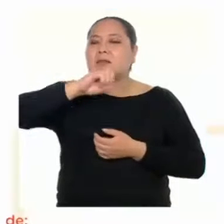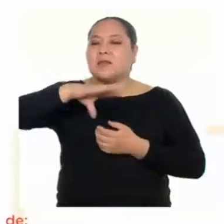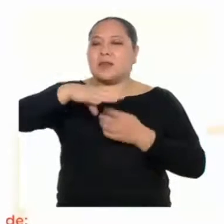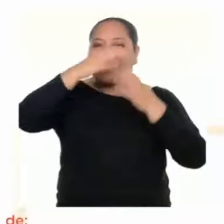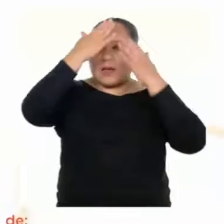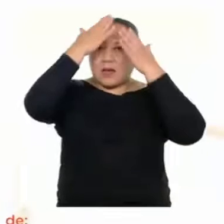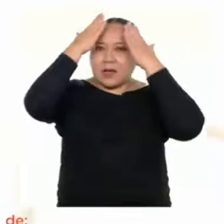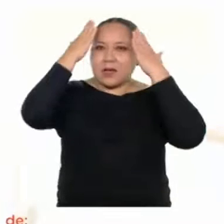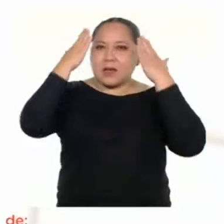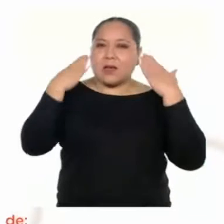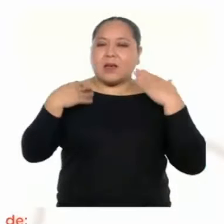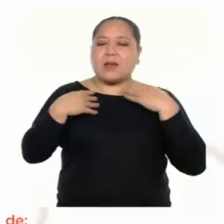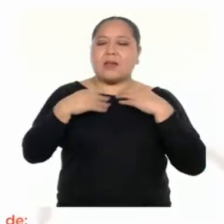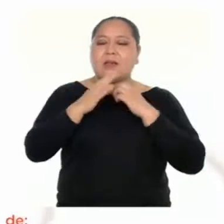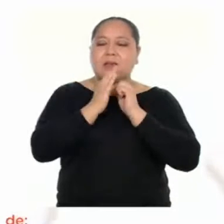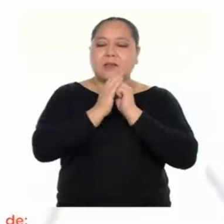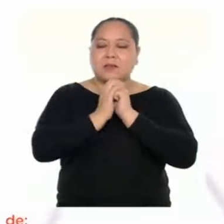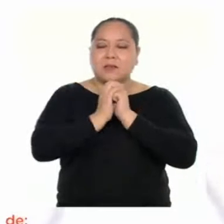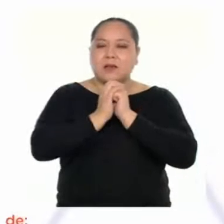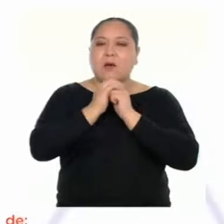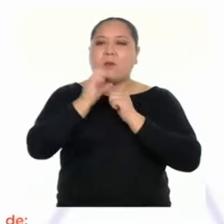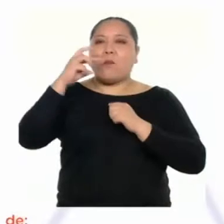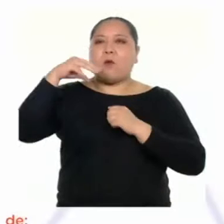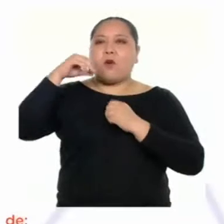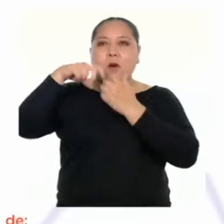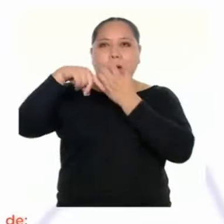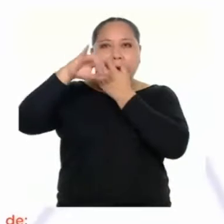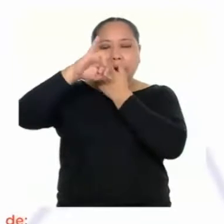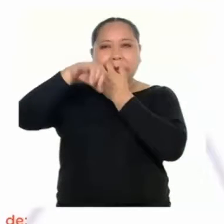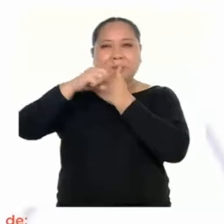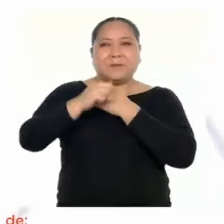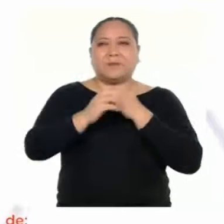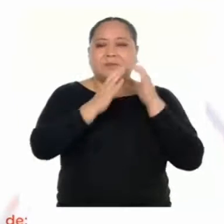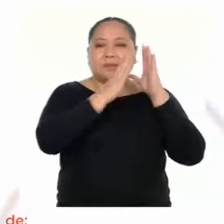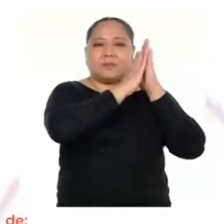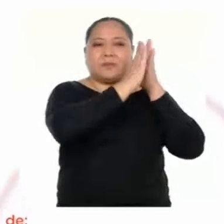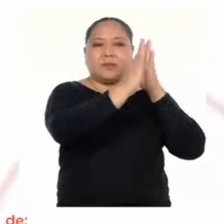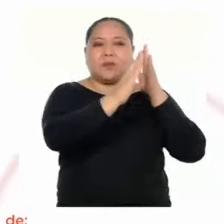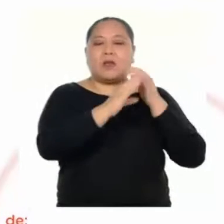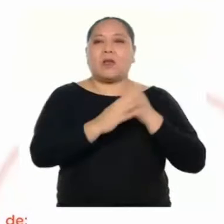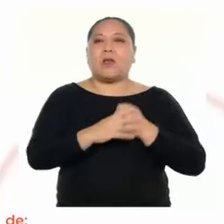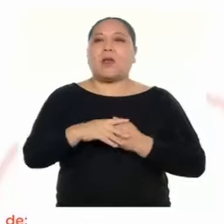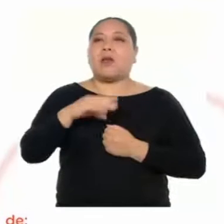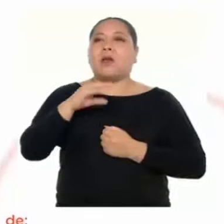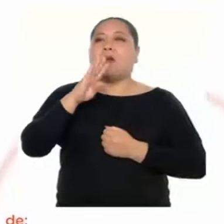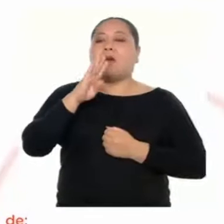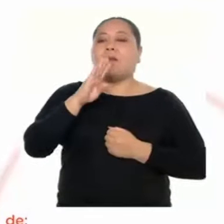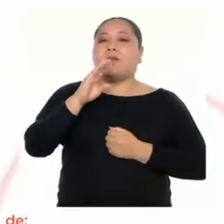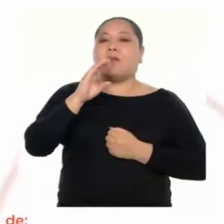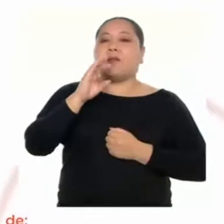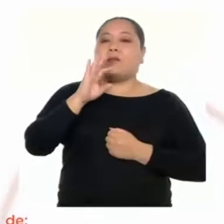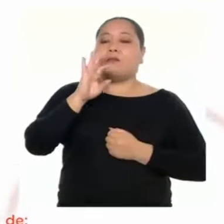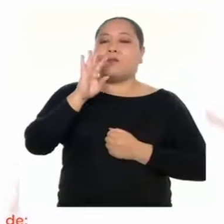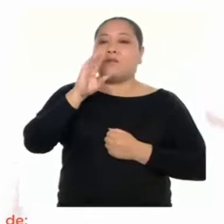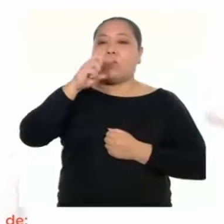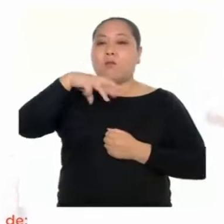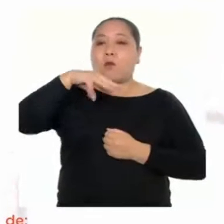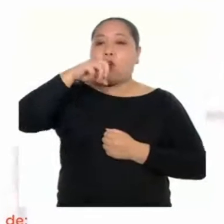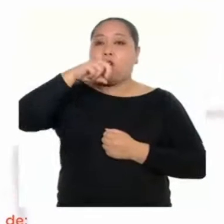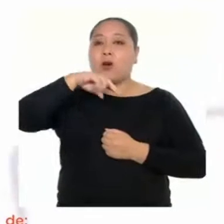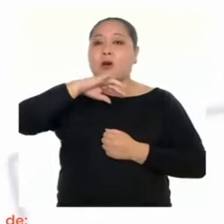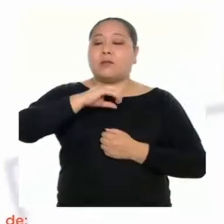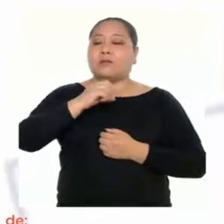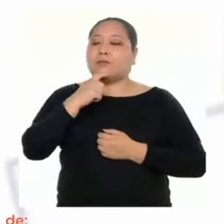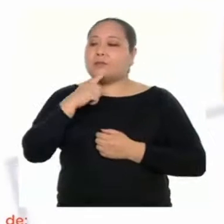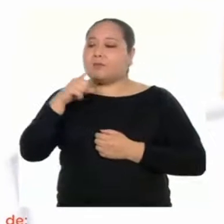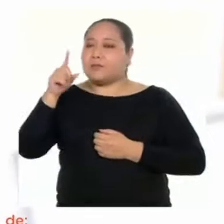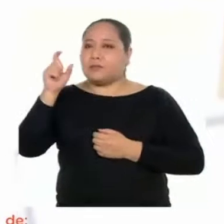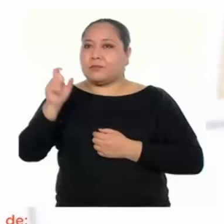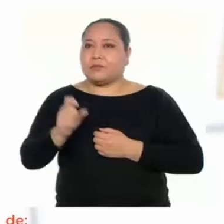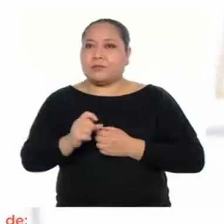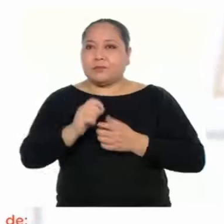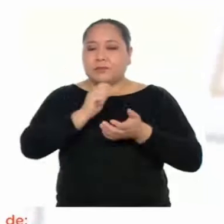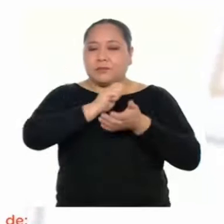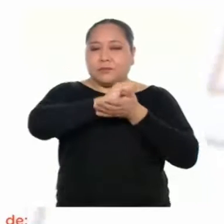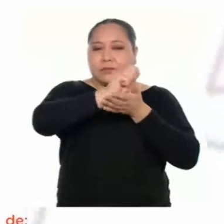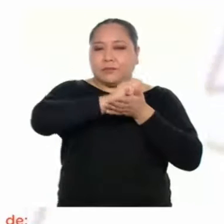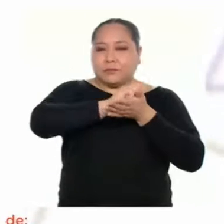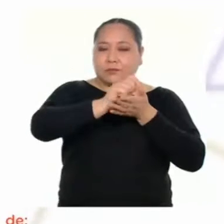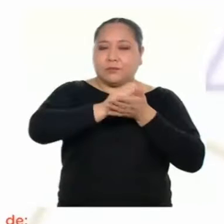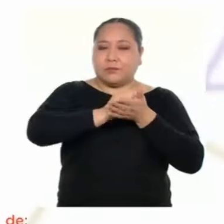monjas. Fuente B. Comunicación entre la monja y el confesor. Les leo. La